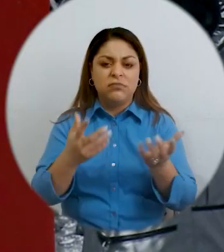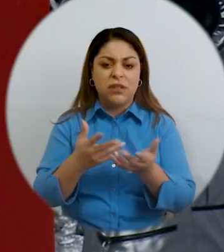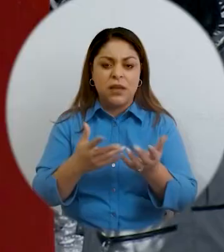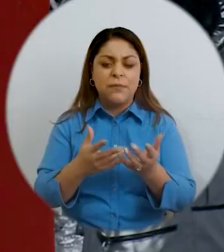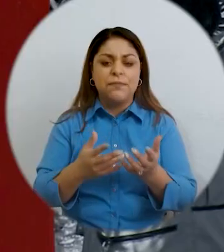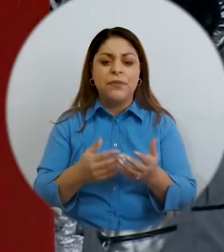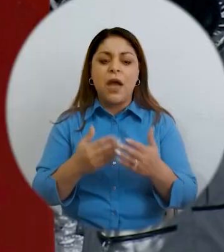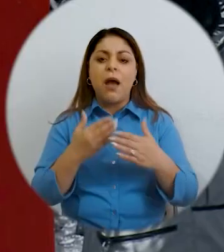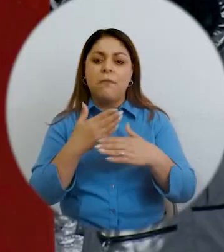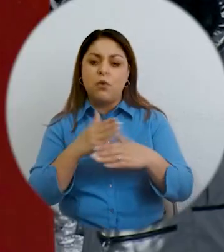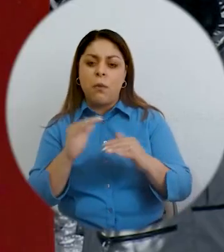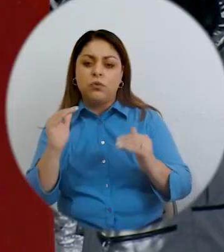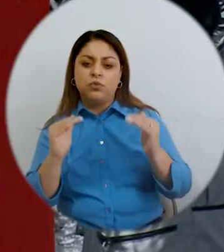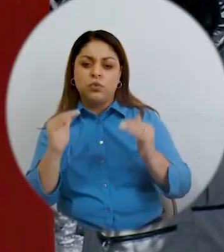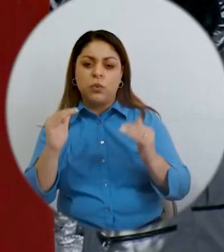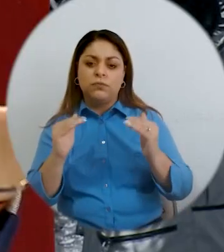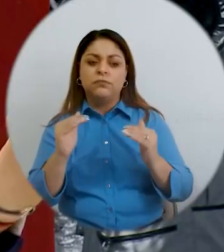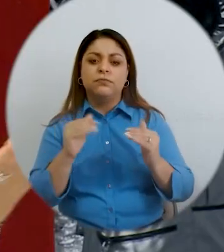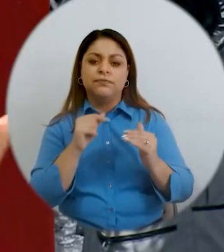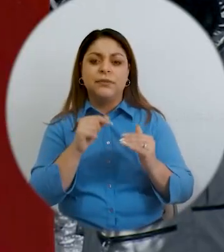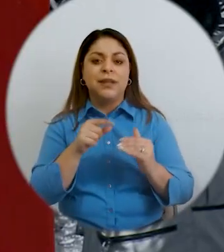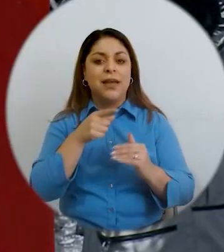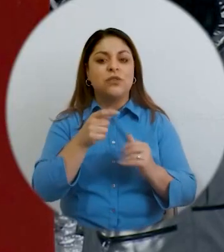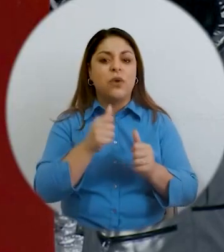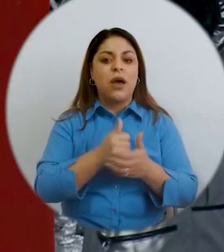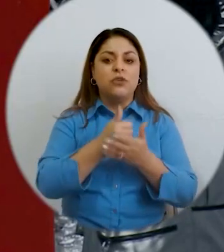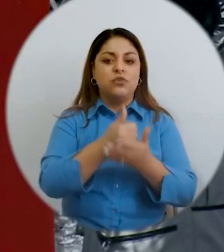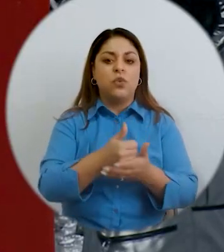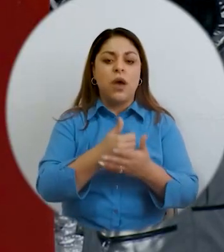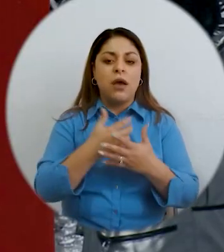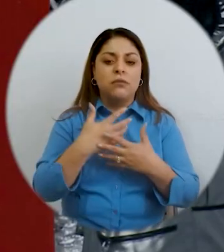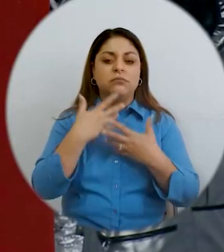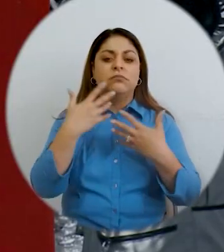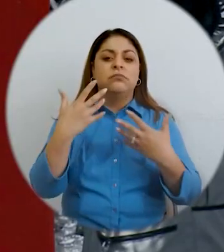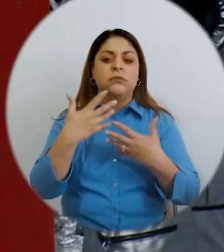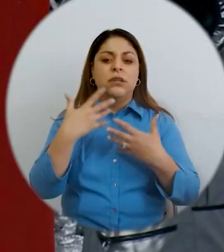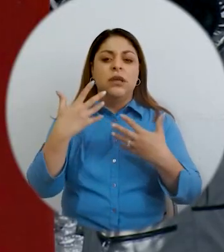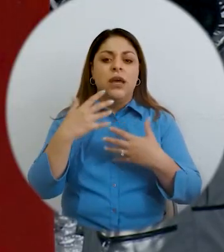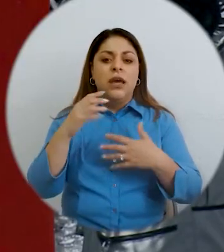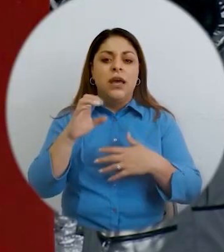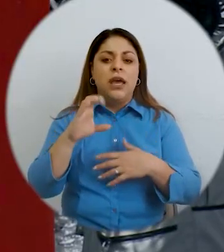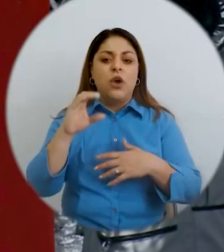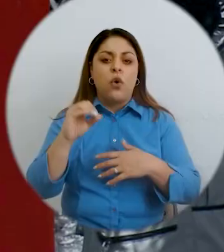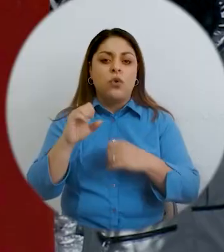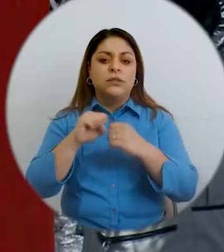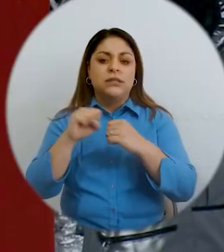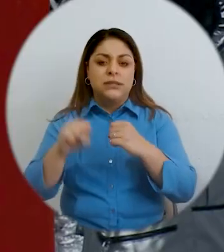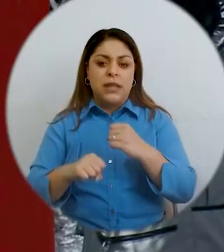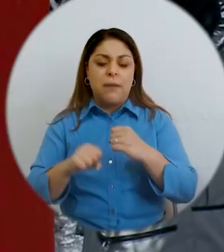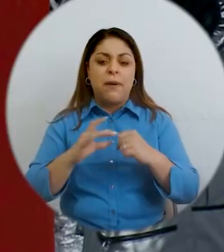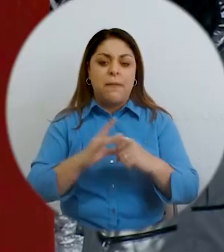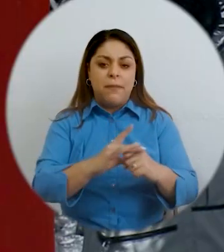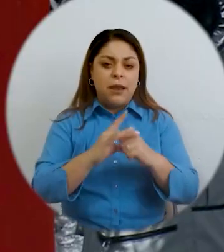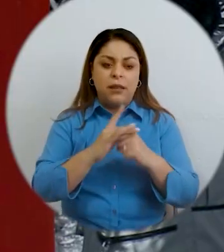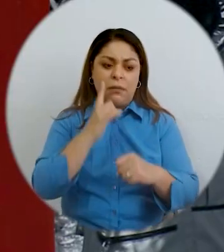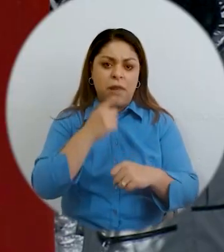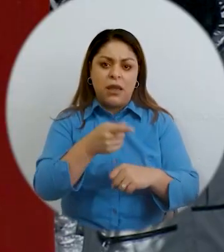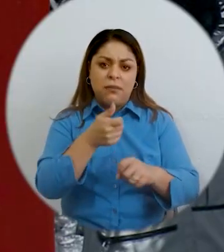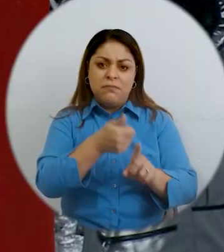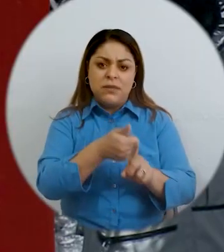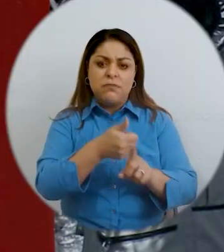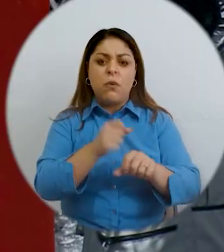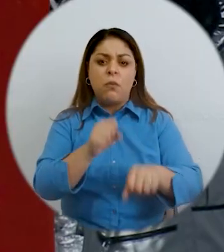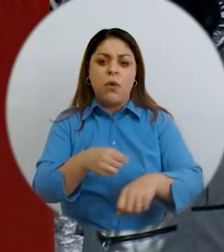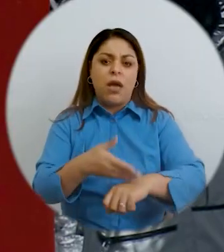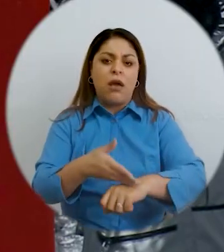proporción de este tipo le permite dar un respiro a los ecosistemas del planeta para su posible regeneración. Y en un momento donde